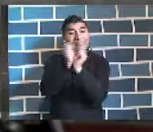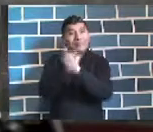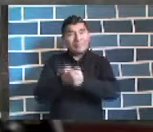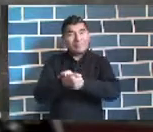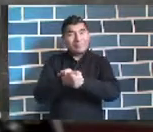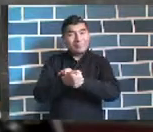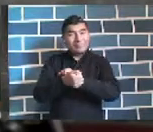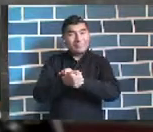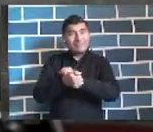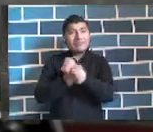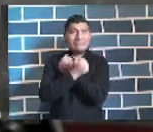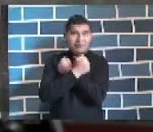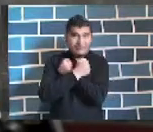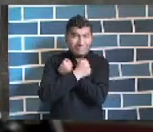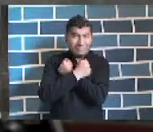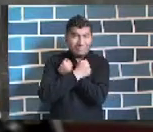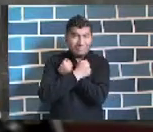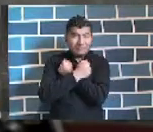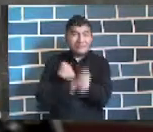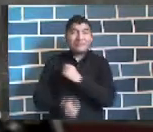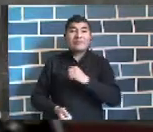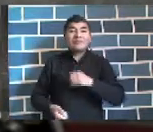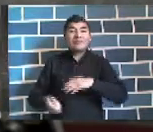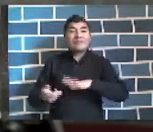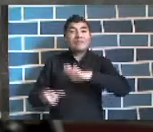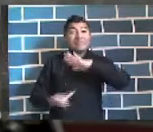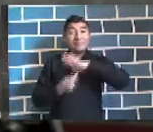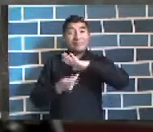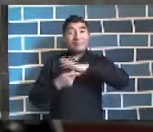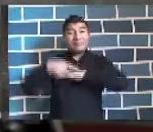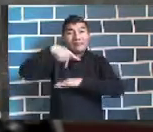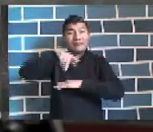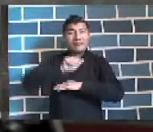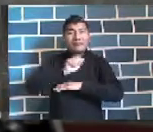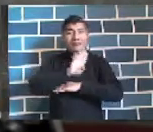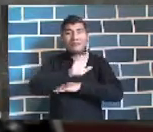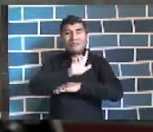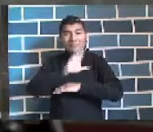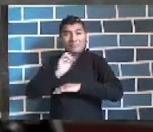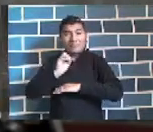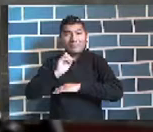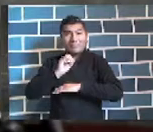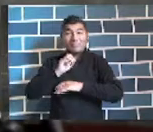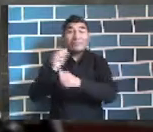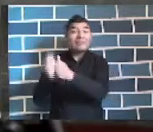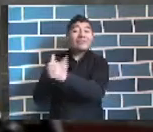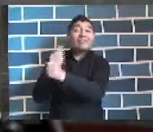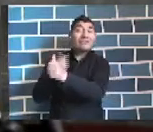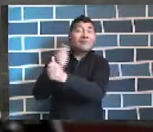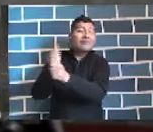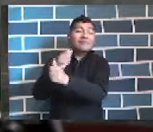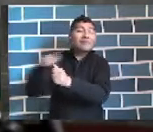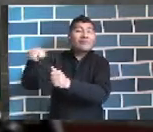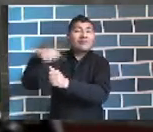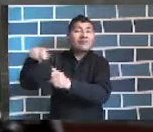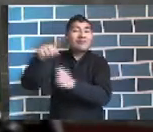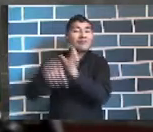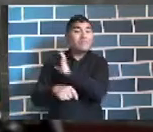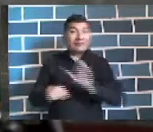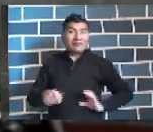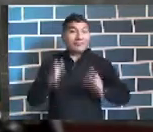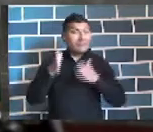amor. San Pablo, recuerden ustedes, estaba persiguiendo a los